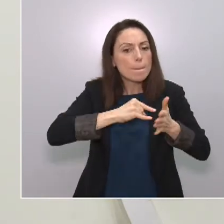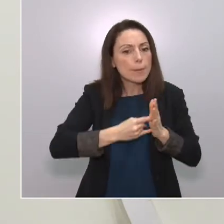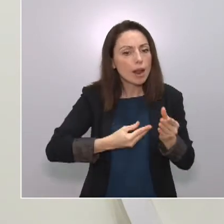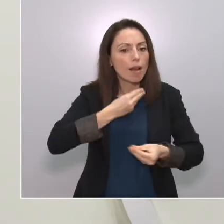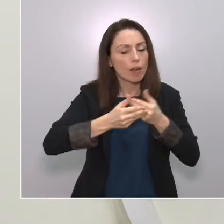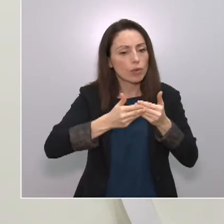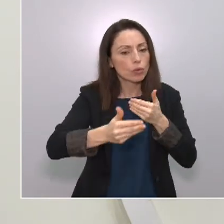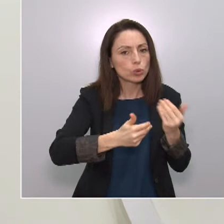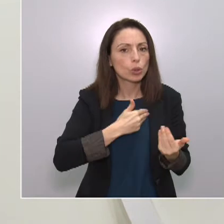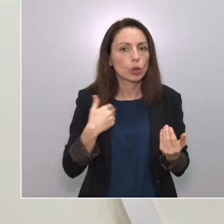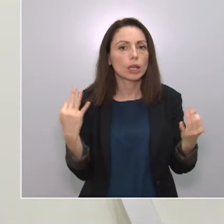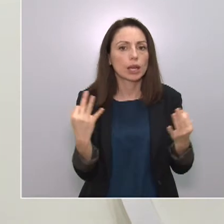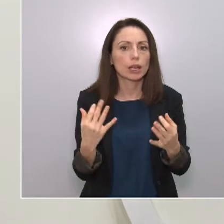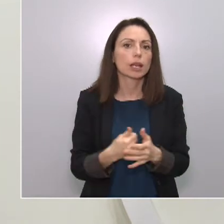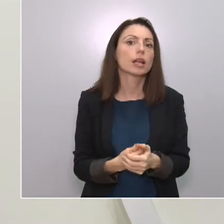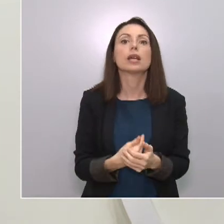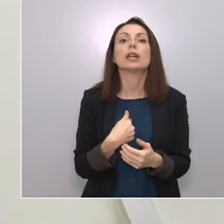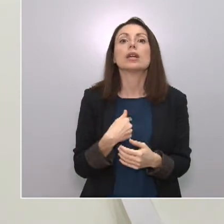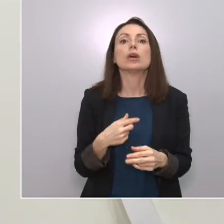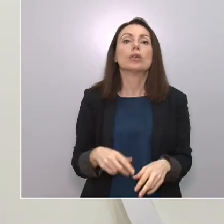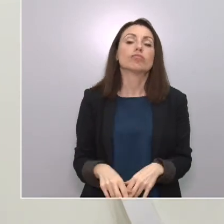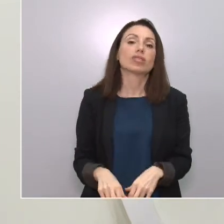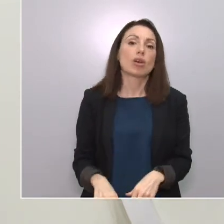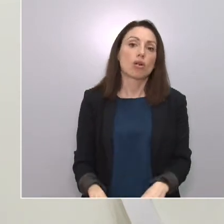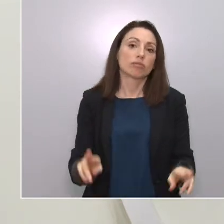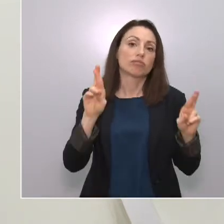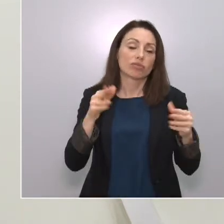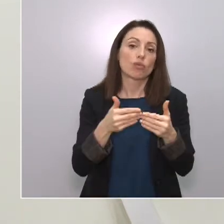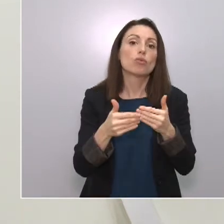quiere hacer. Y yo espero y deseo que así sea.